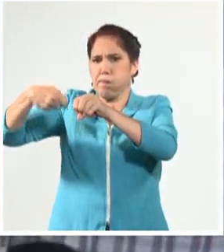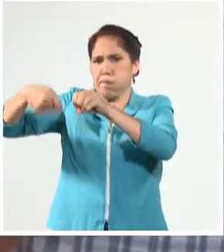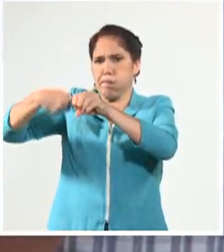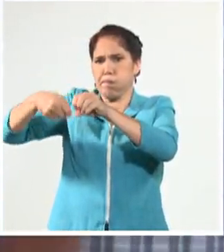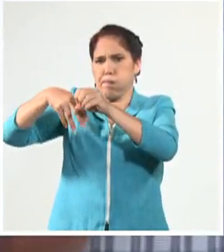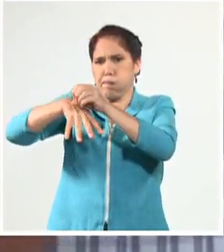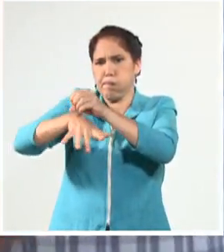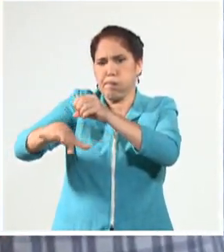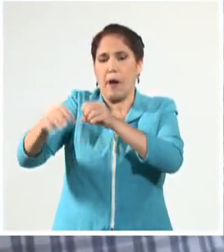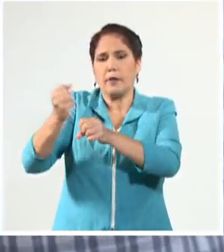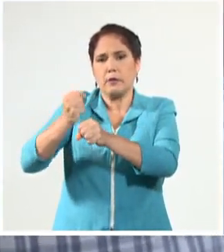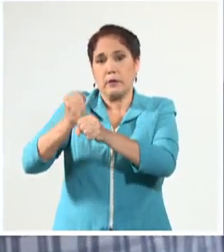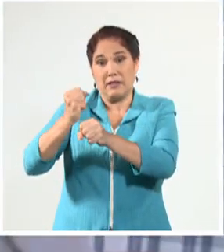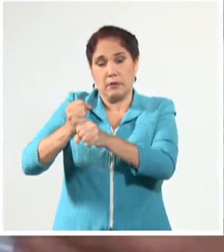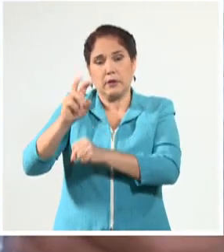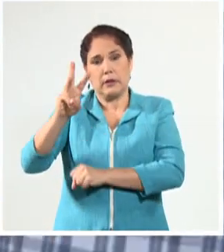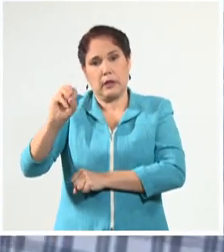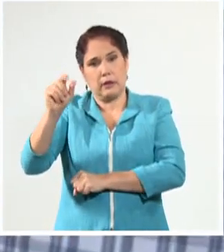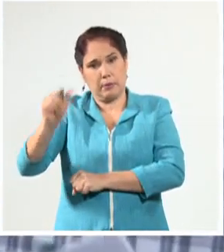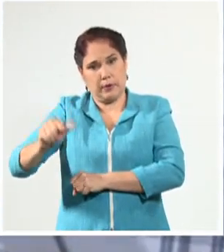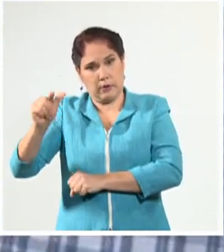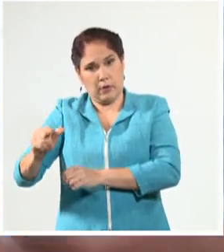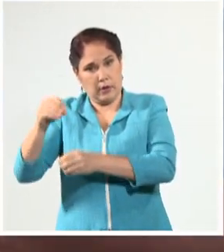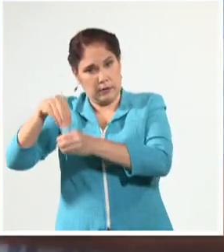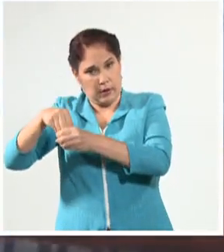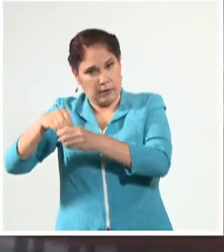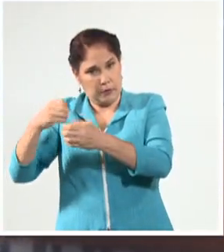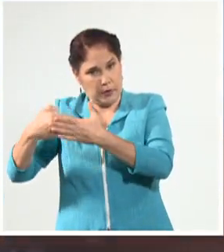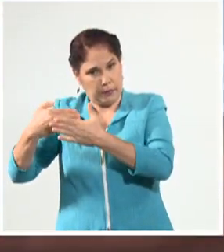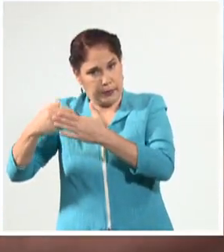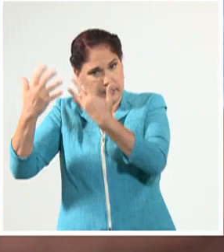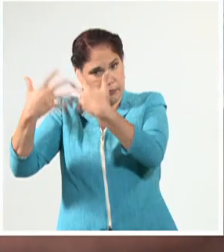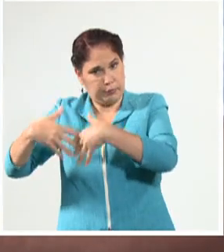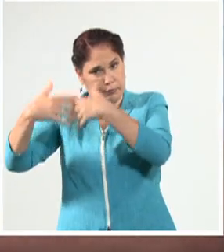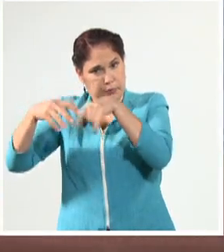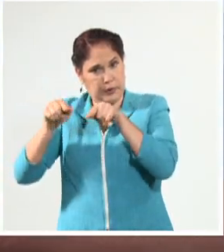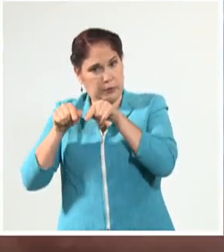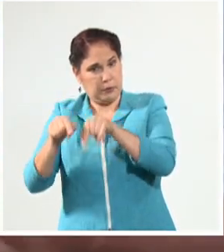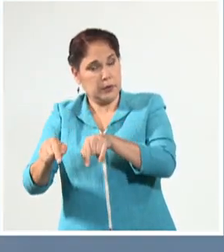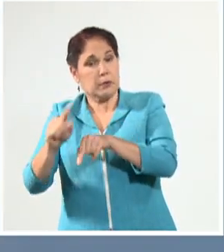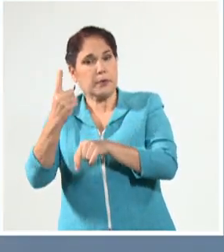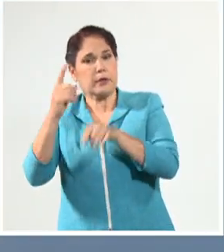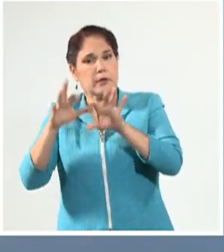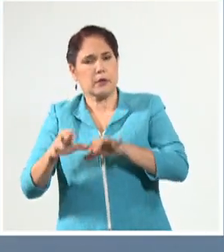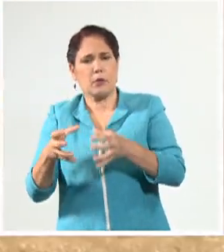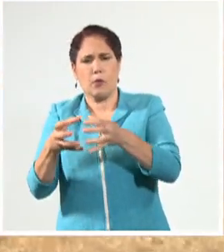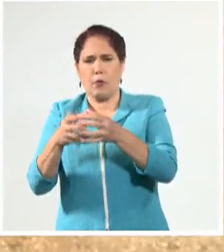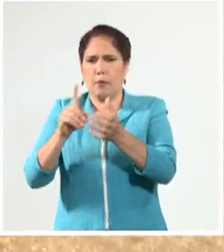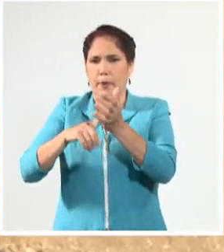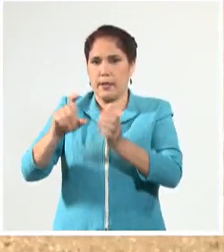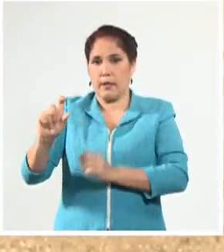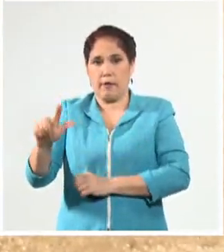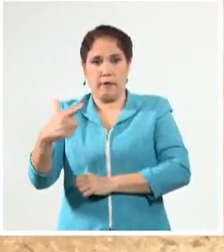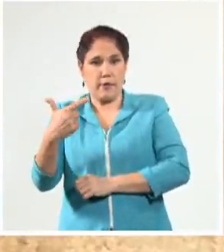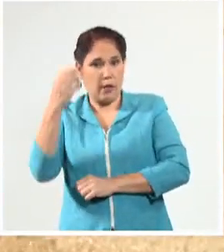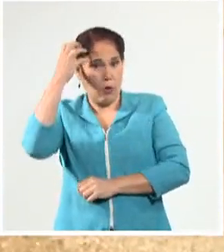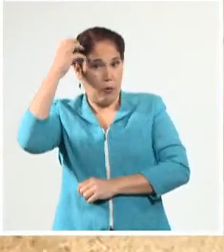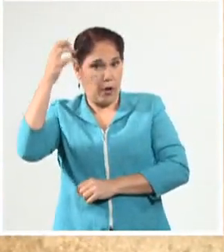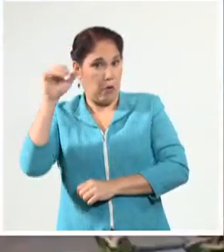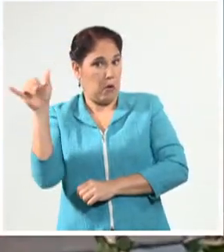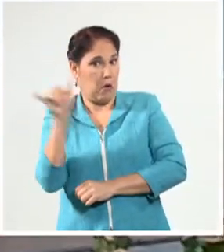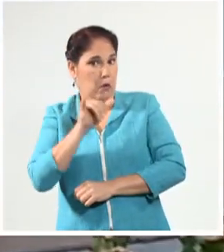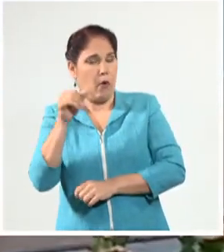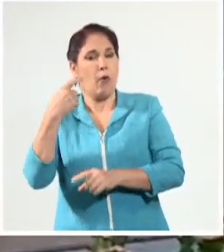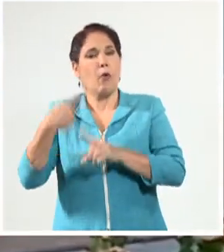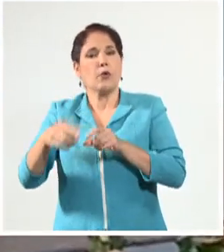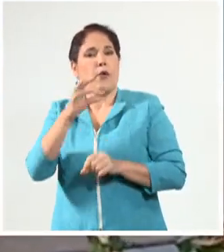empleo a 30 trabajadores acompañado por el primer secretario del partido en la provincia osnay miguel colina la vicegobernadora mirax y sánchez y